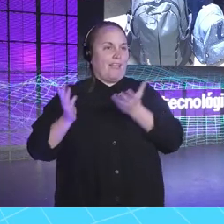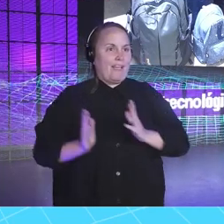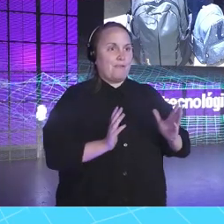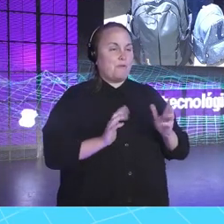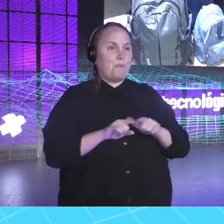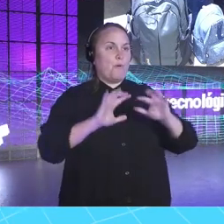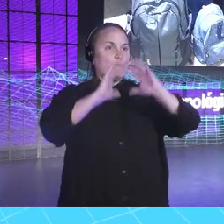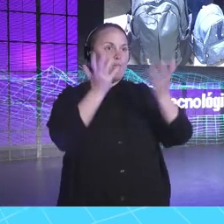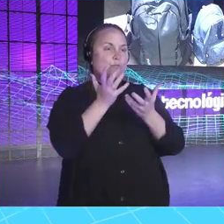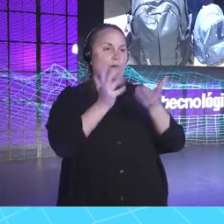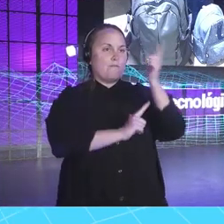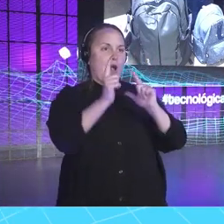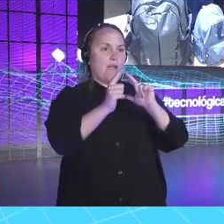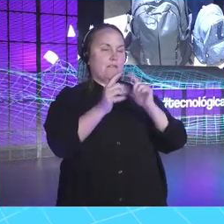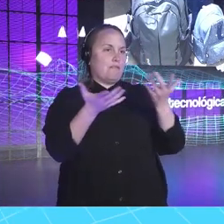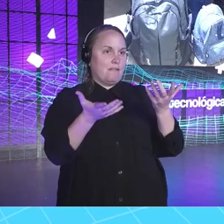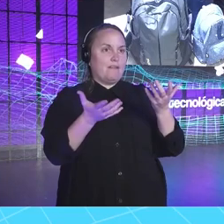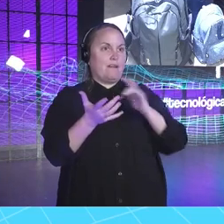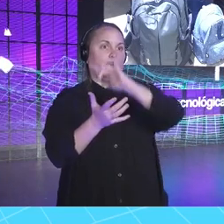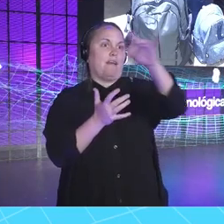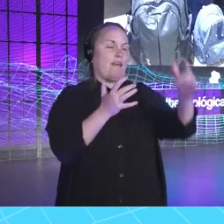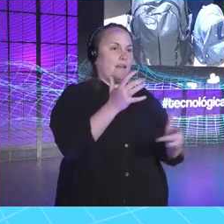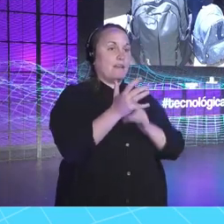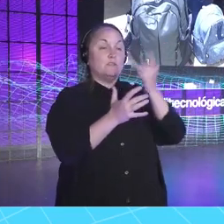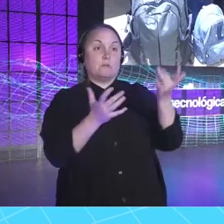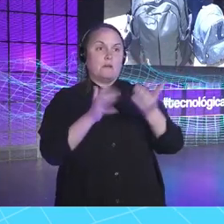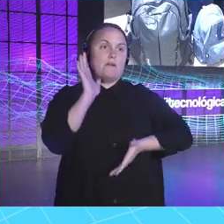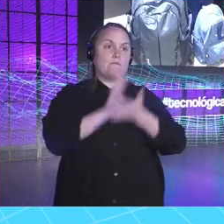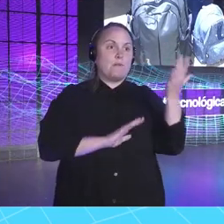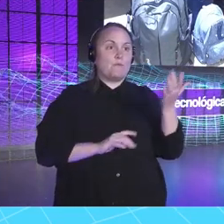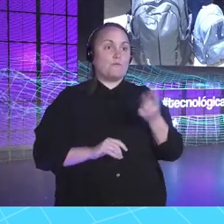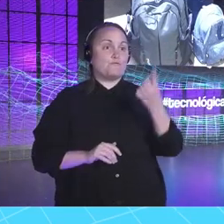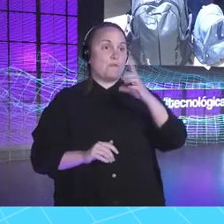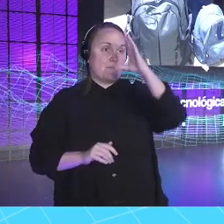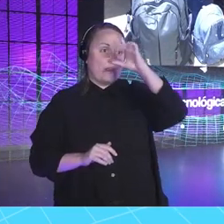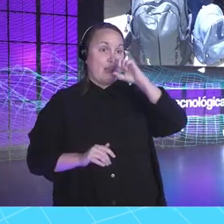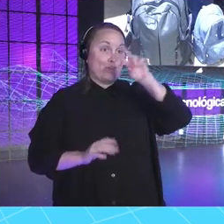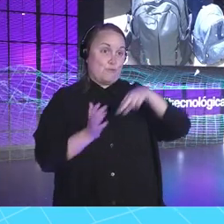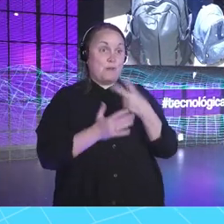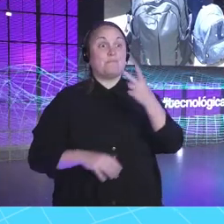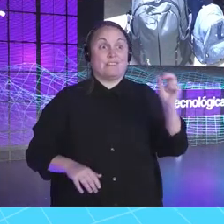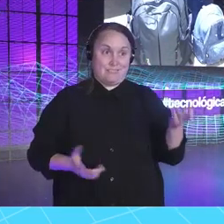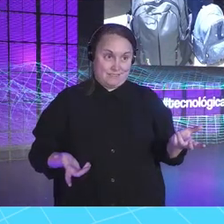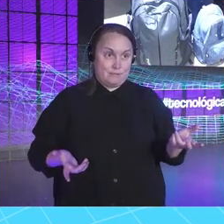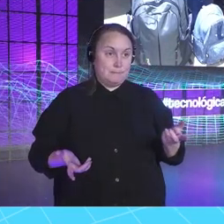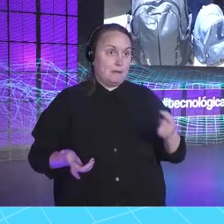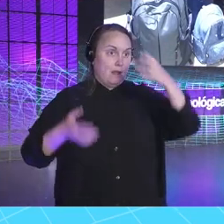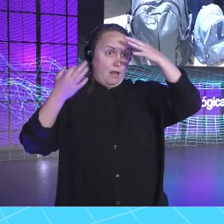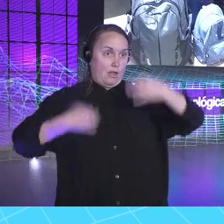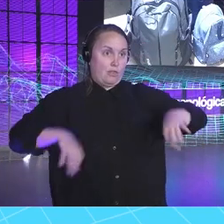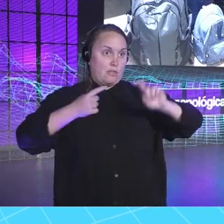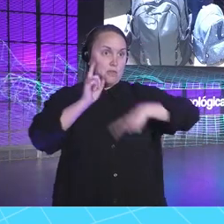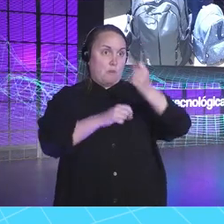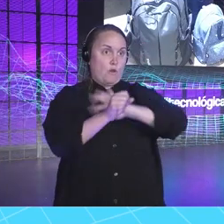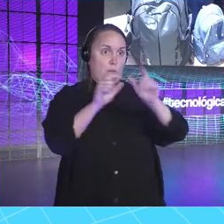era una vuelta al mundo y así que salimos el 1 de febrero del año 2020 claro no sabíamos que era el peor momento en la historia de la